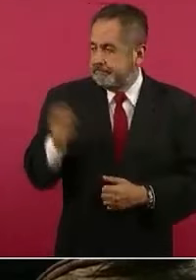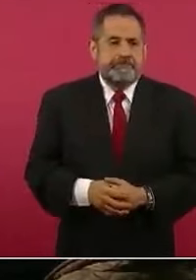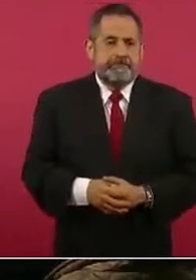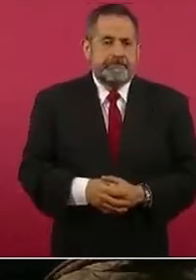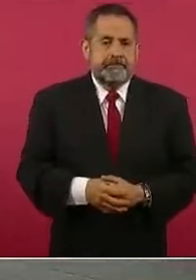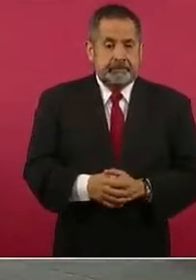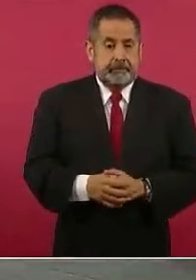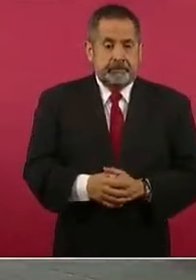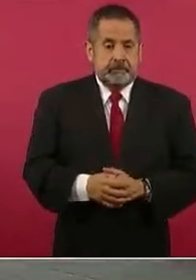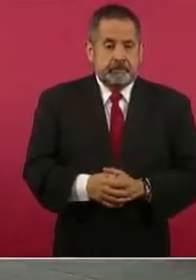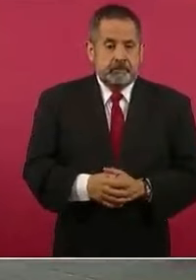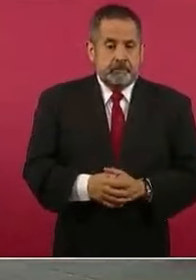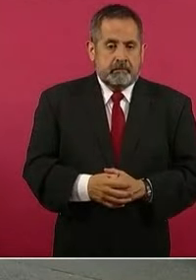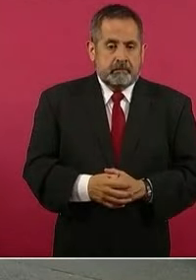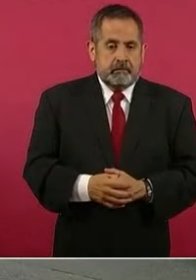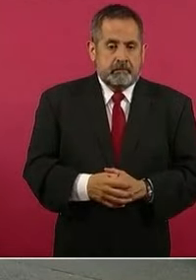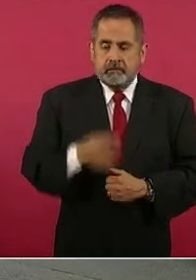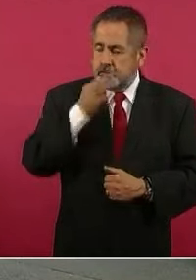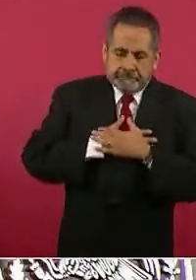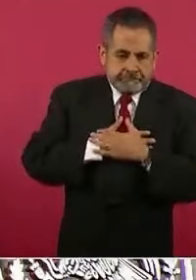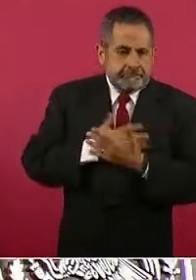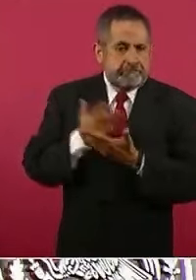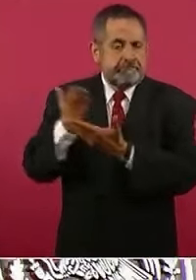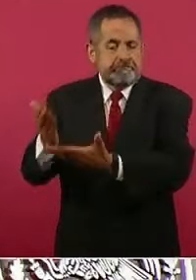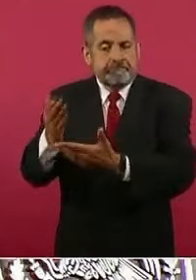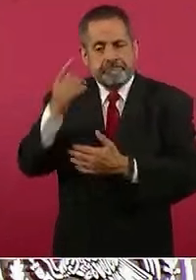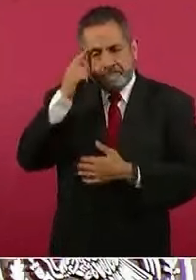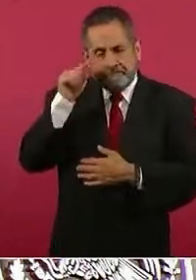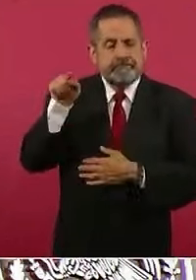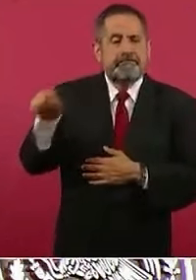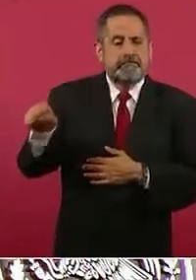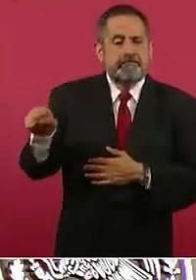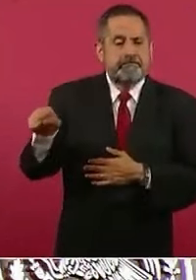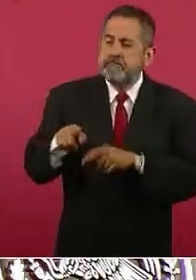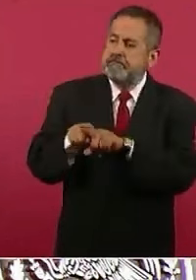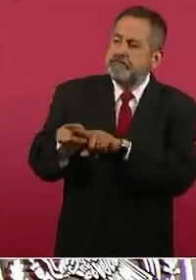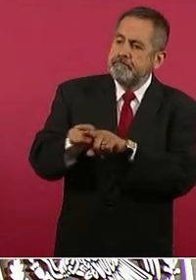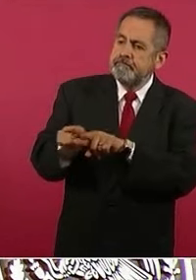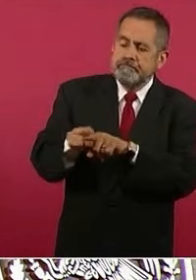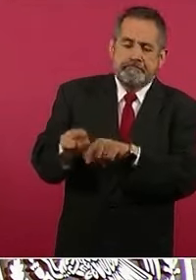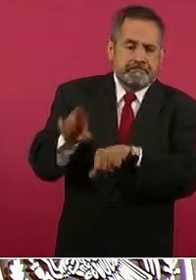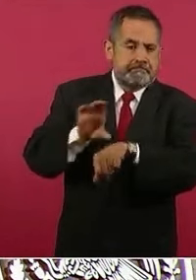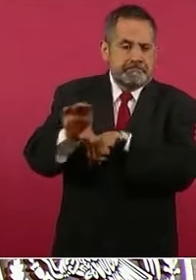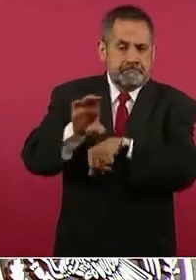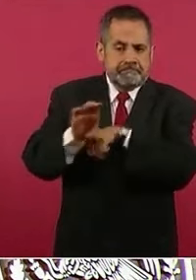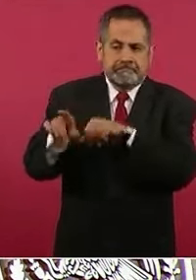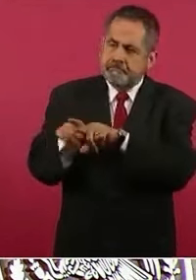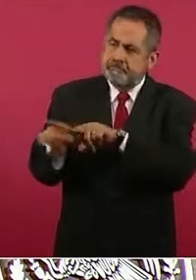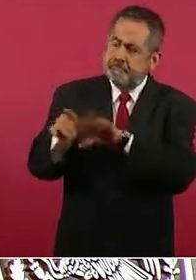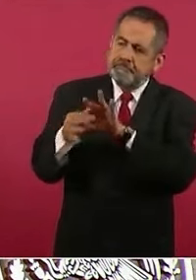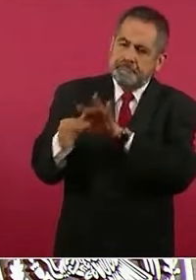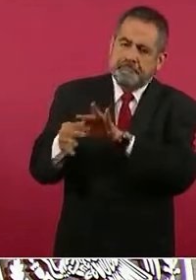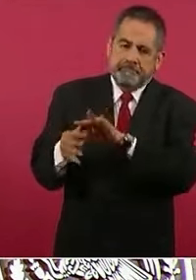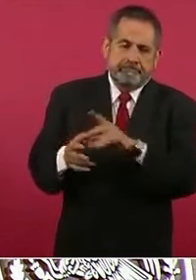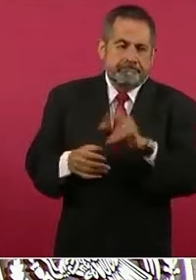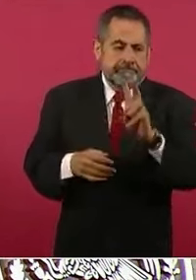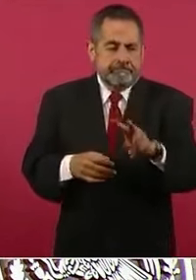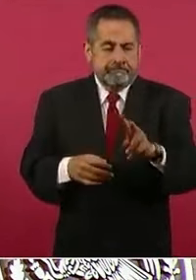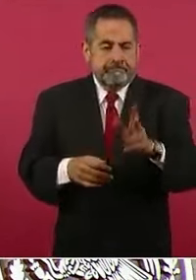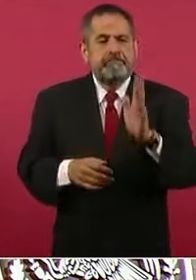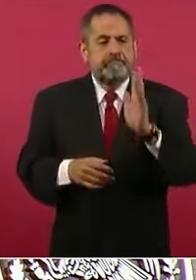1980. Como... Eso es. Entonces, expresamos nuestra solidaridad con nuestros hermanos de Colombia. Y sí, ya él ya